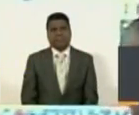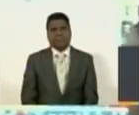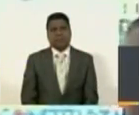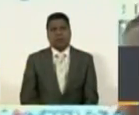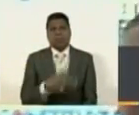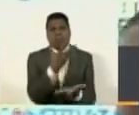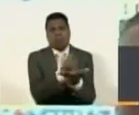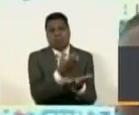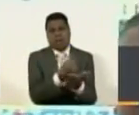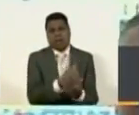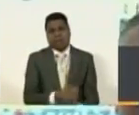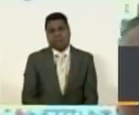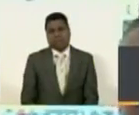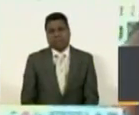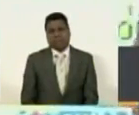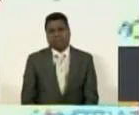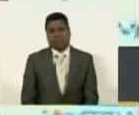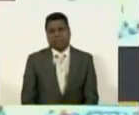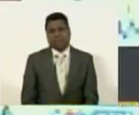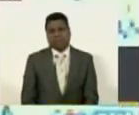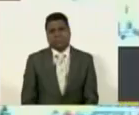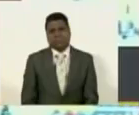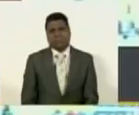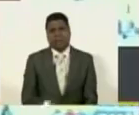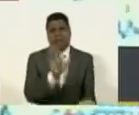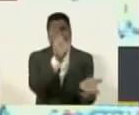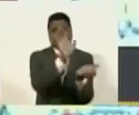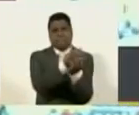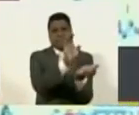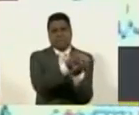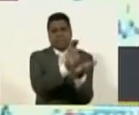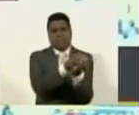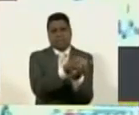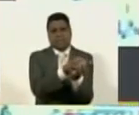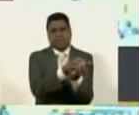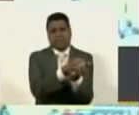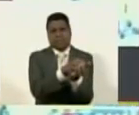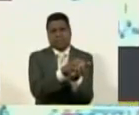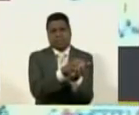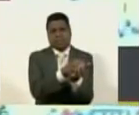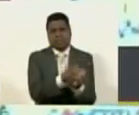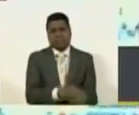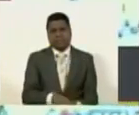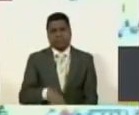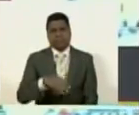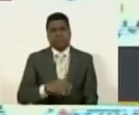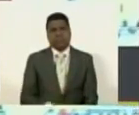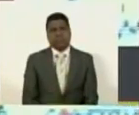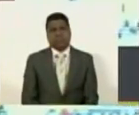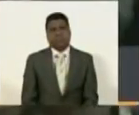Monagas, Nueva Esparta, Sucre,